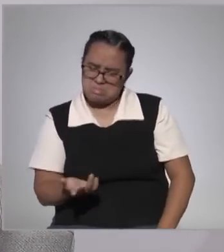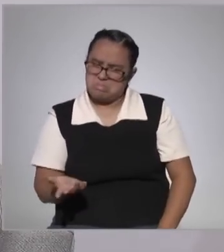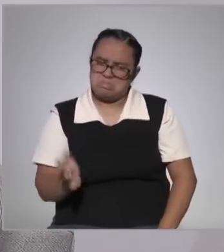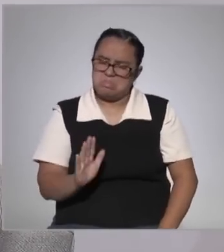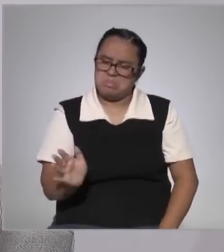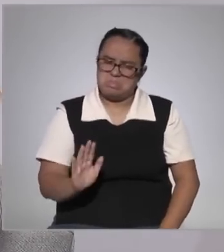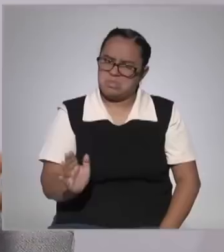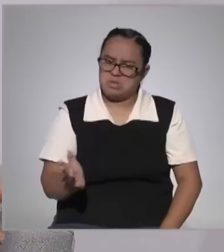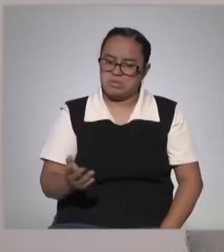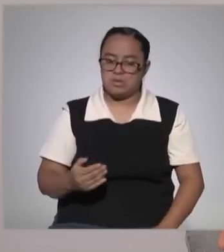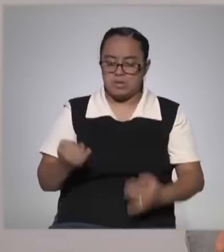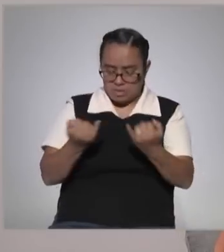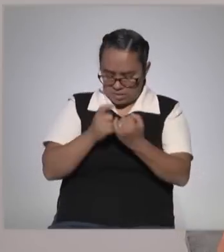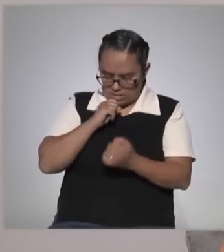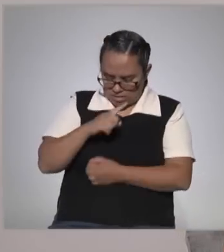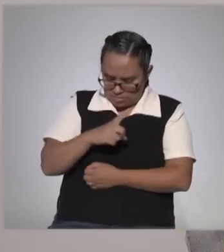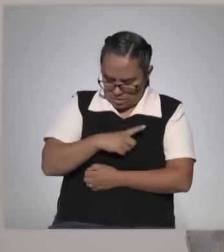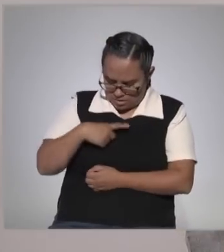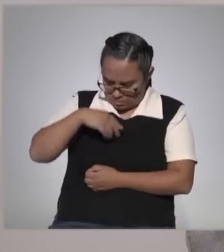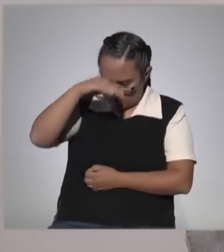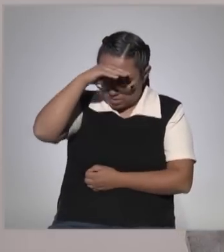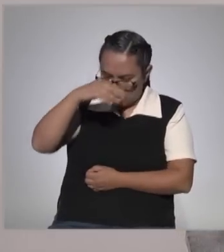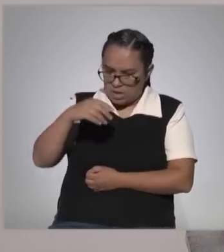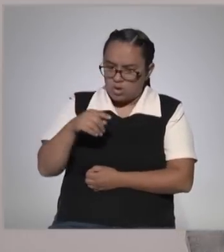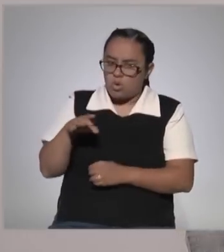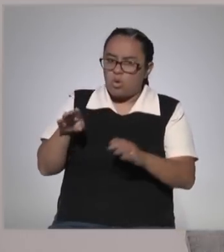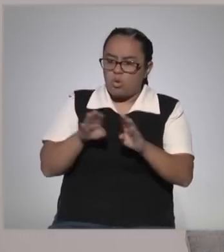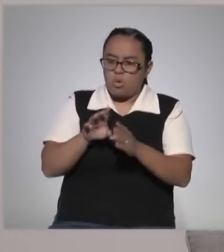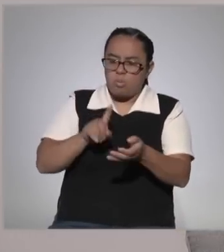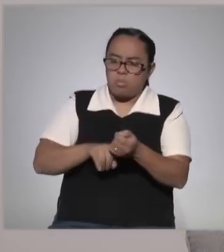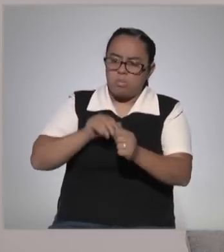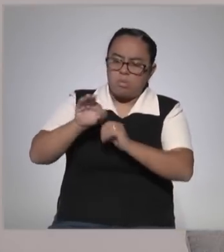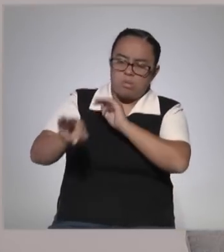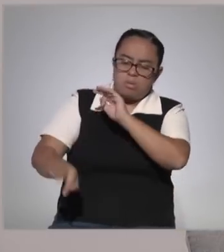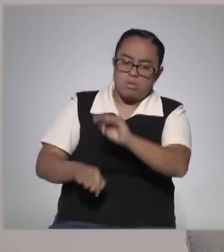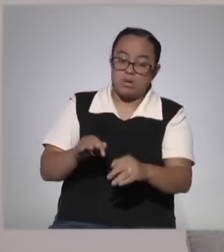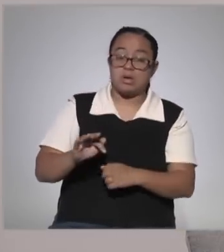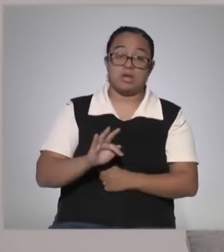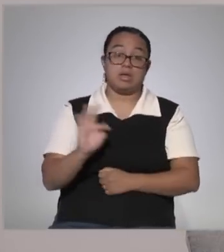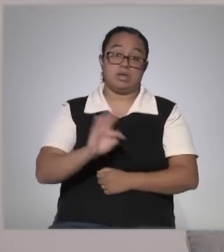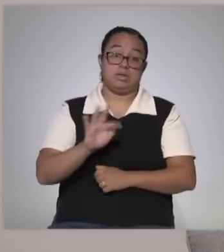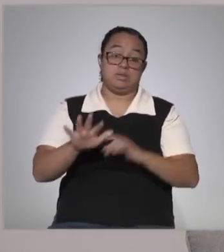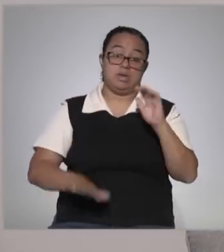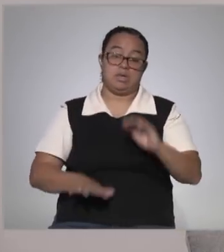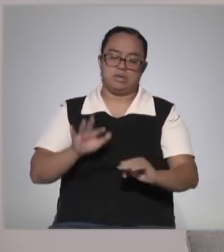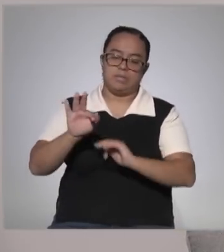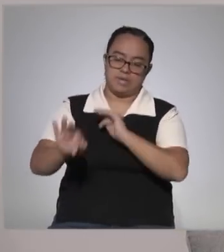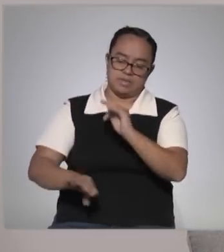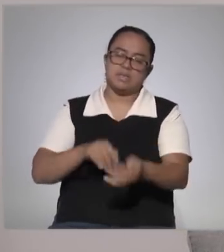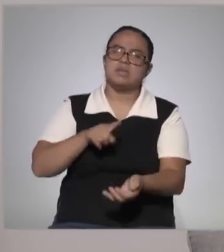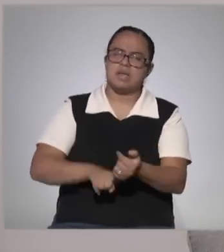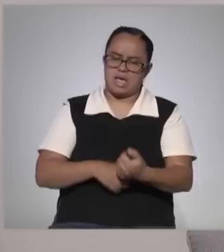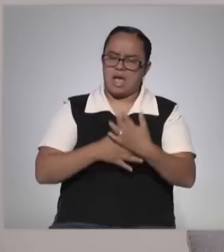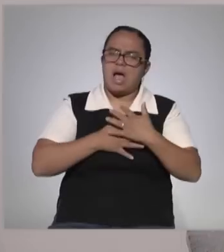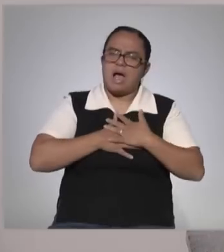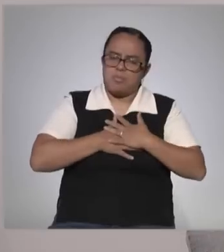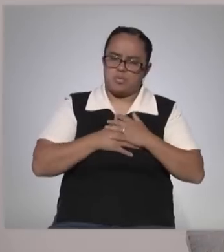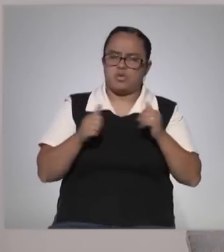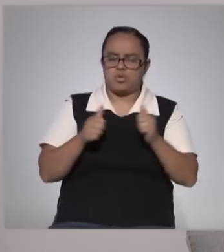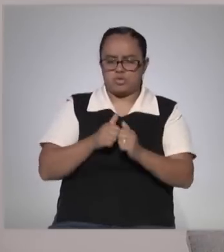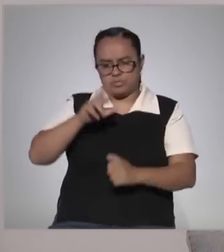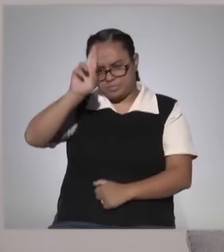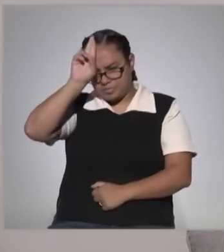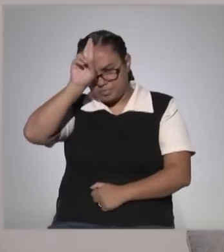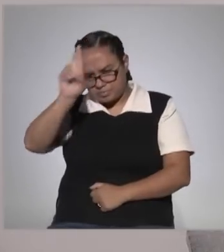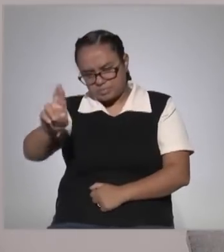también cuestionarte cómo son esos cuidados, totalmente. Porque en el mejor de los casos son cuidados desde el amor, ¿no? Y desde el respeto, pero